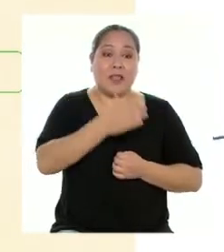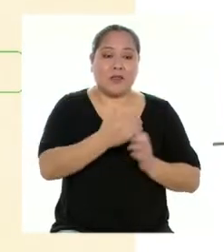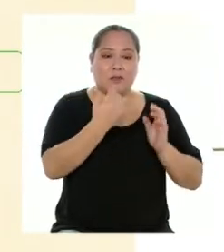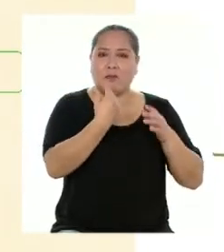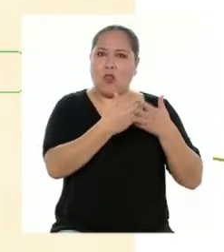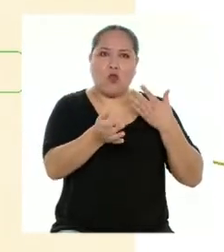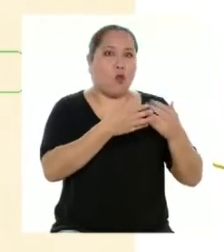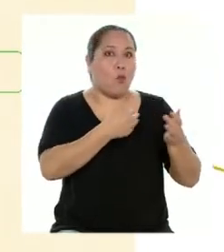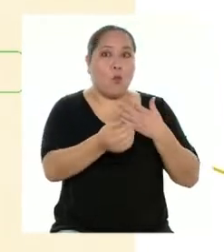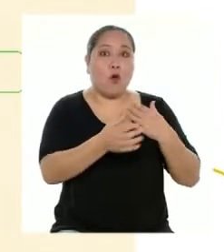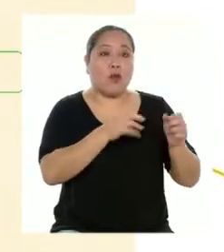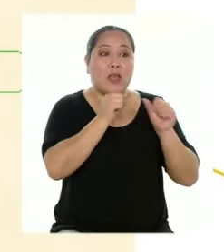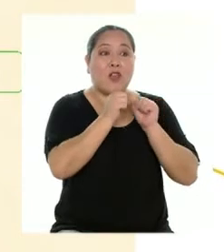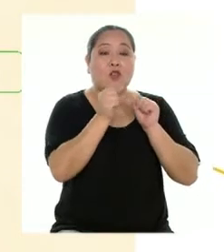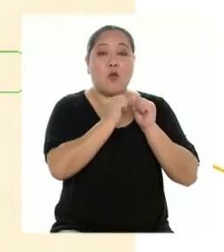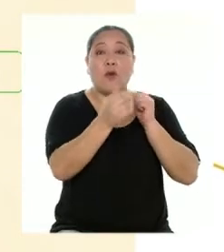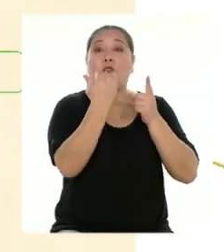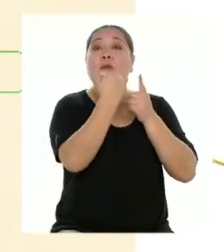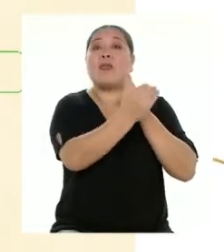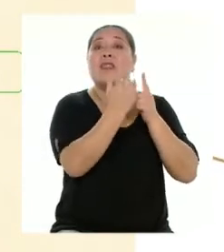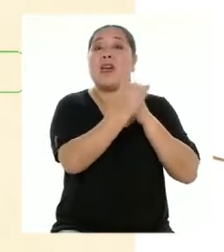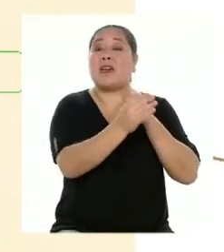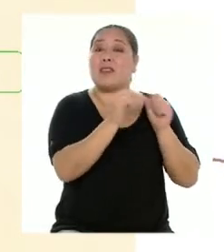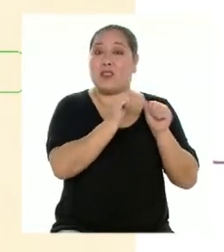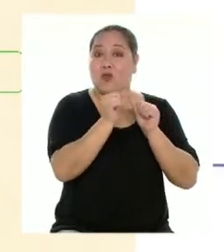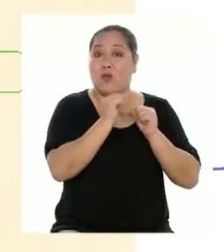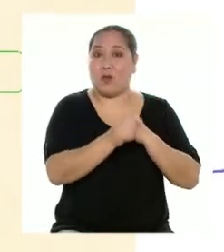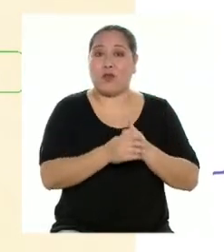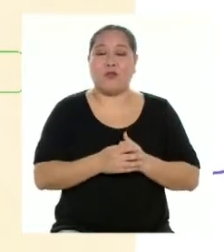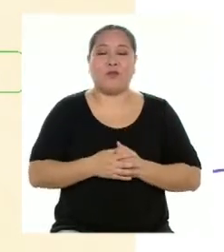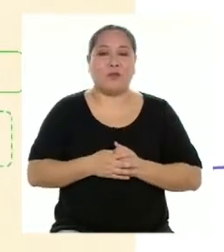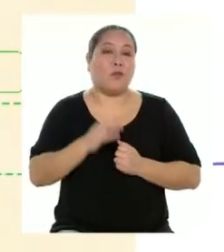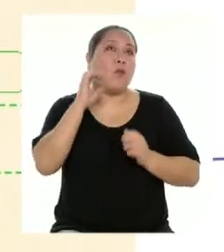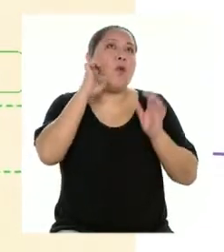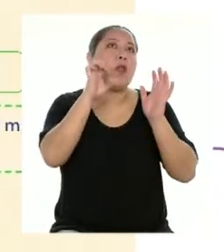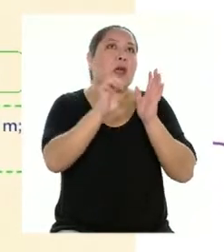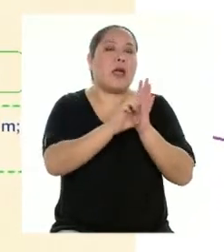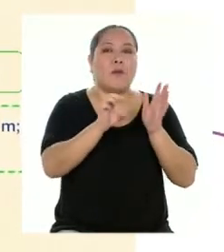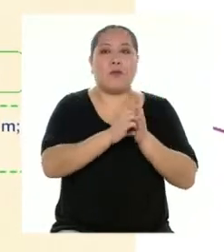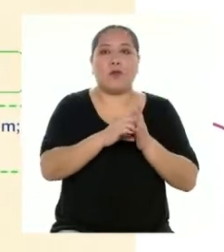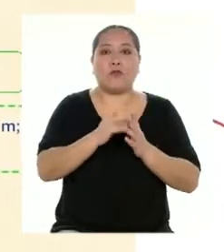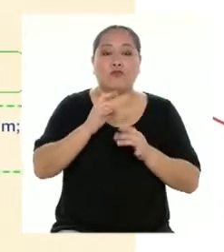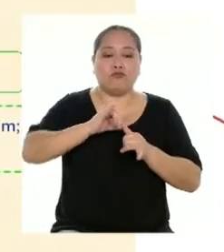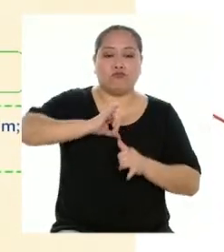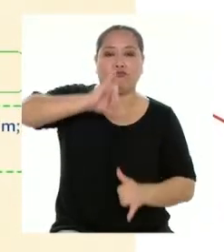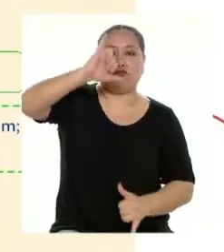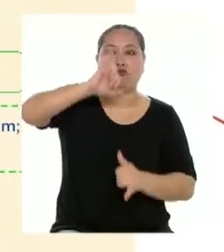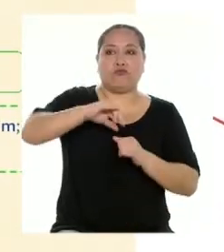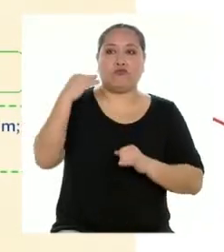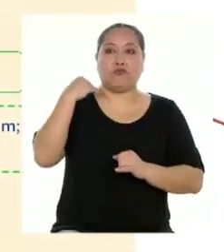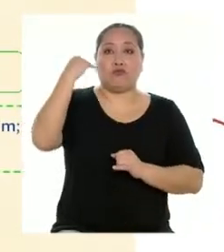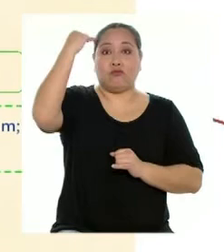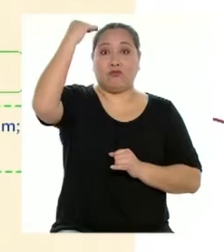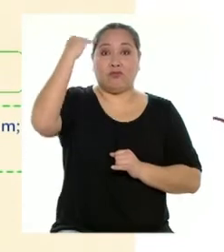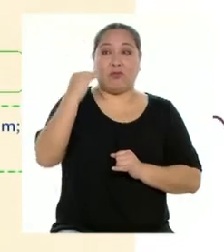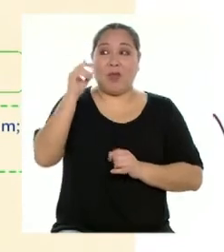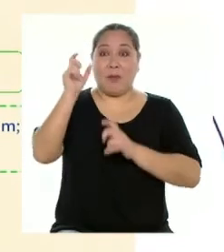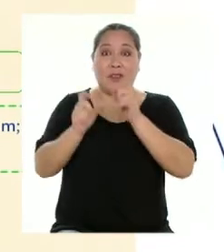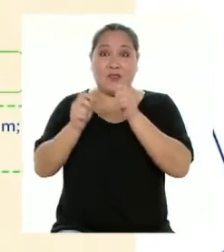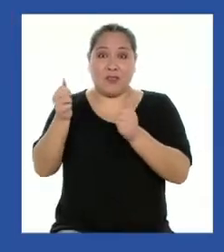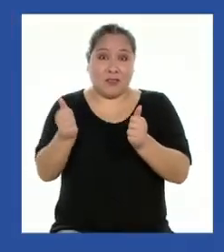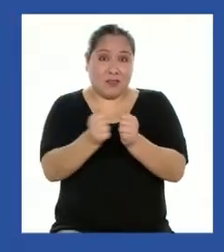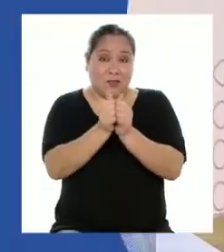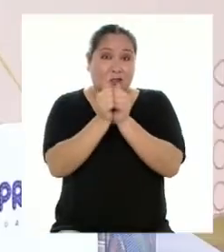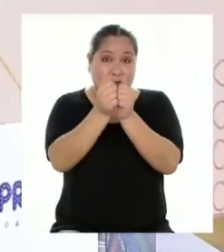Es decir, se pueden expresar también como número decimal. Por ejemplo, la estatura de las personas que viven contigo en tu